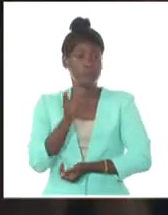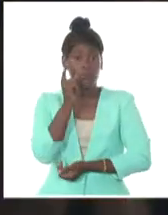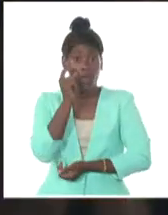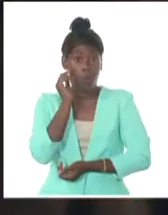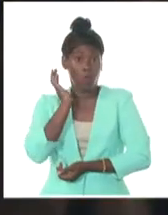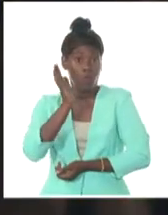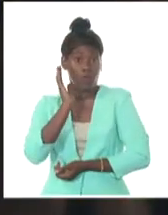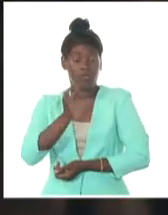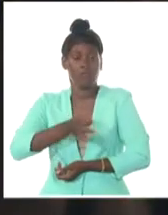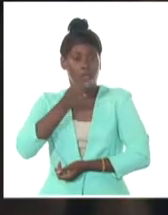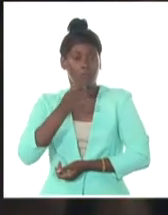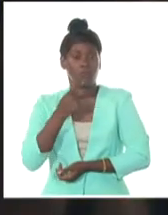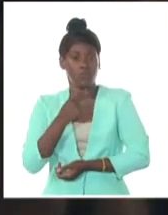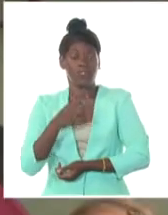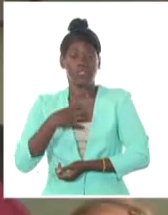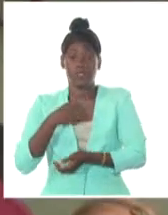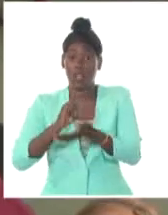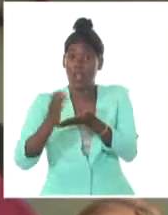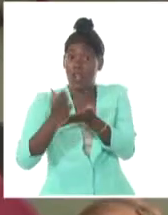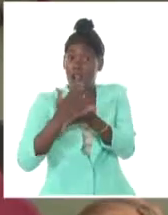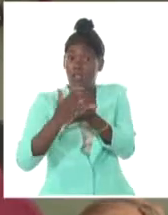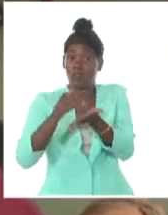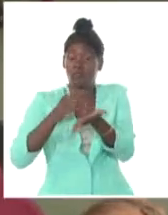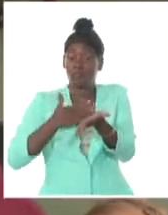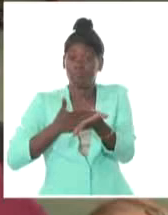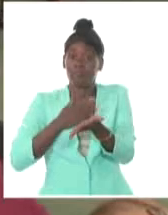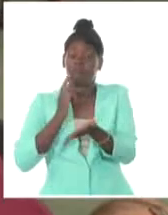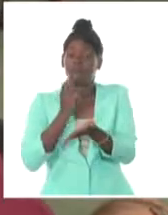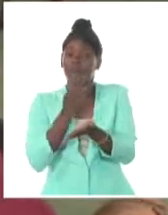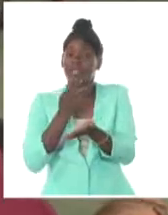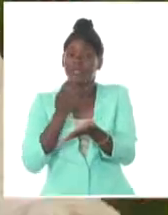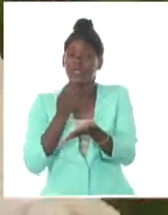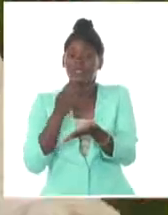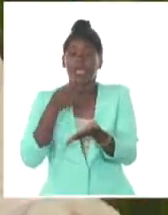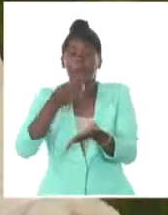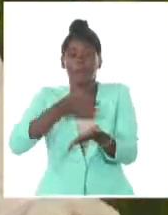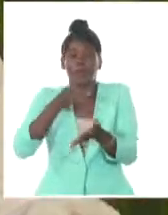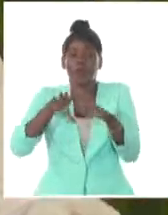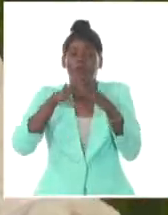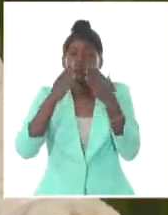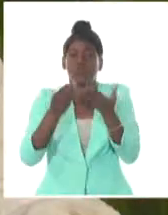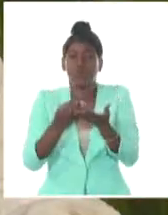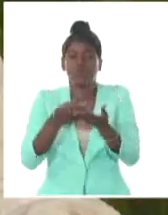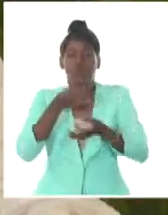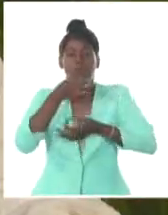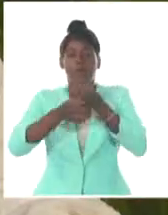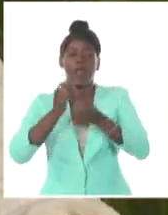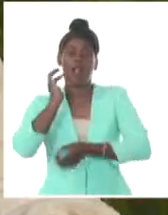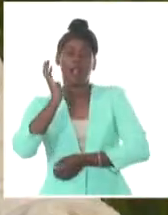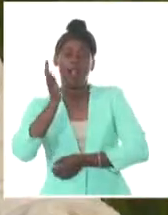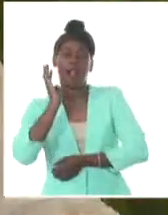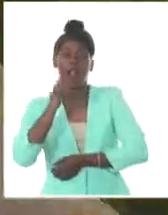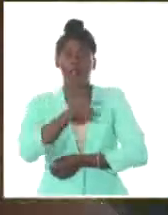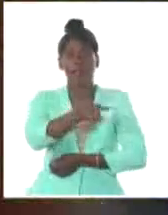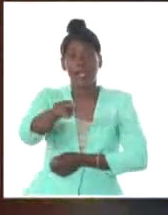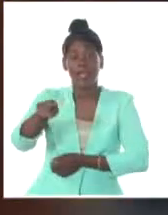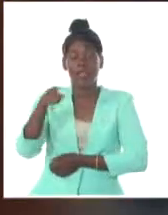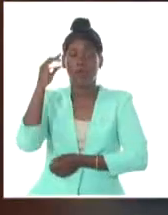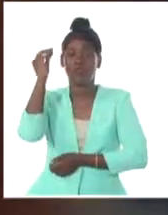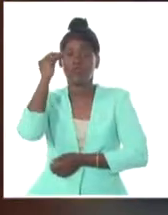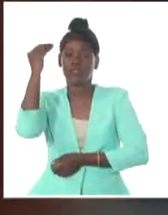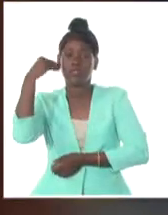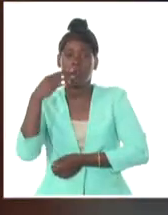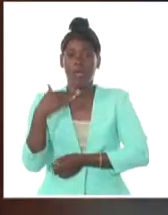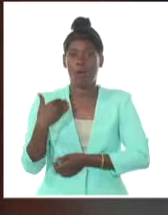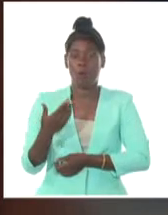y de otros textos de temática martiana revisitó la obra del apóstol para pensarlo en presente a 128 años